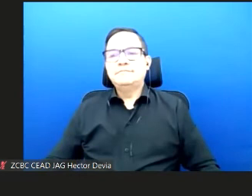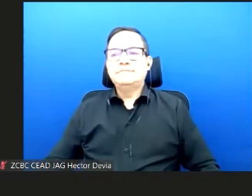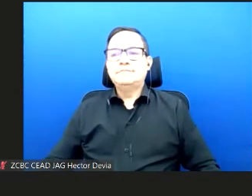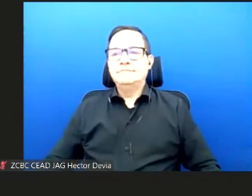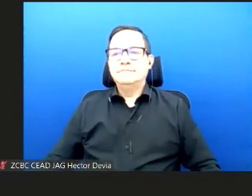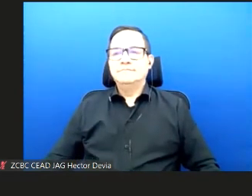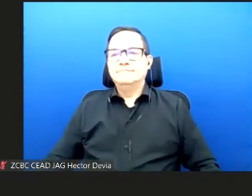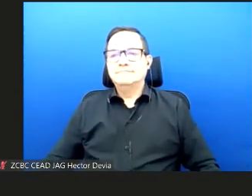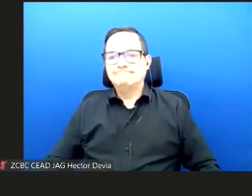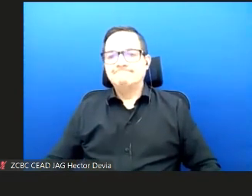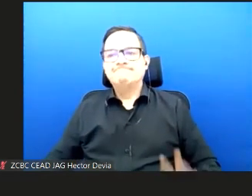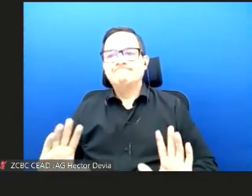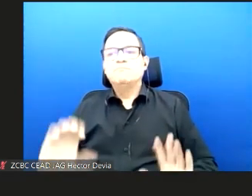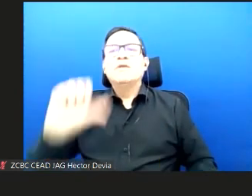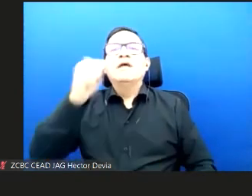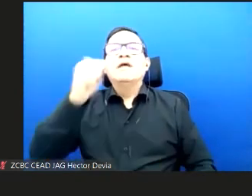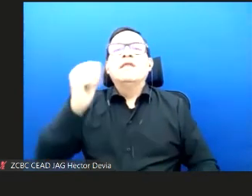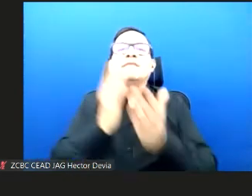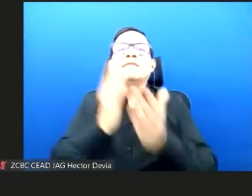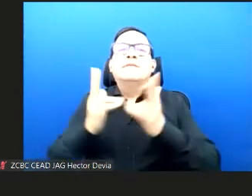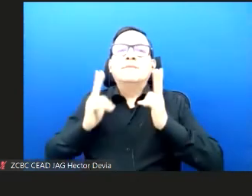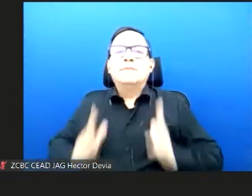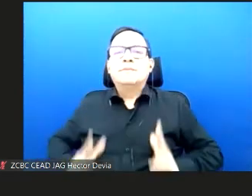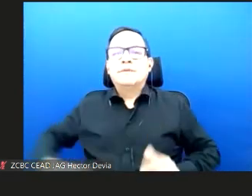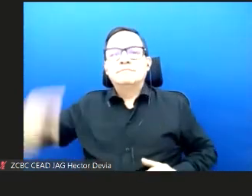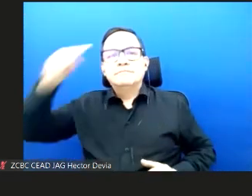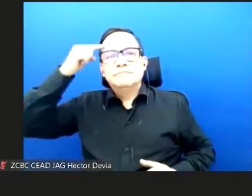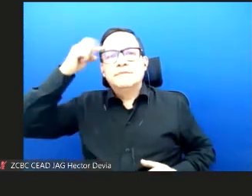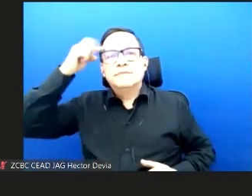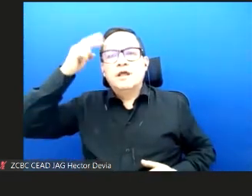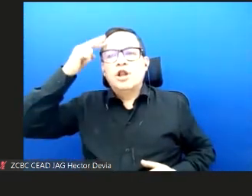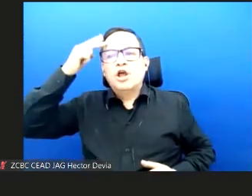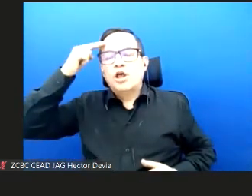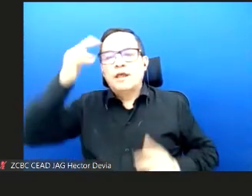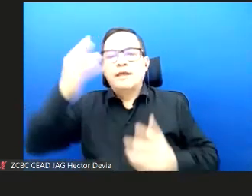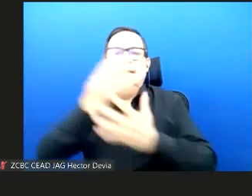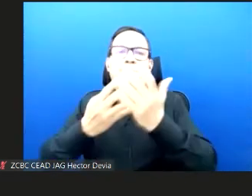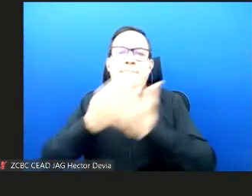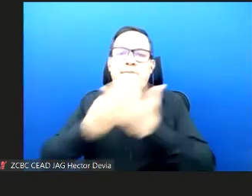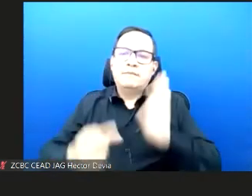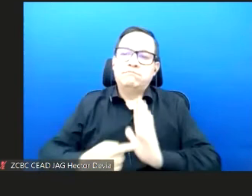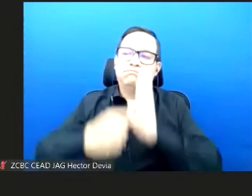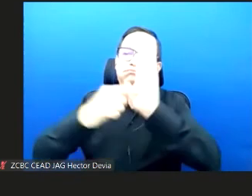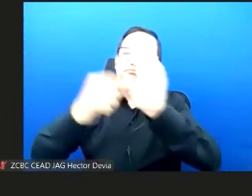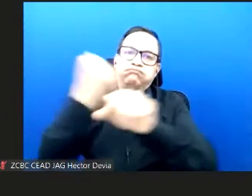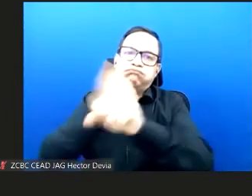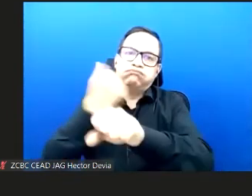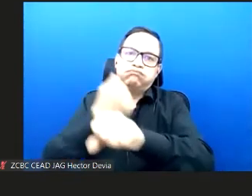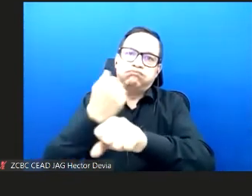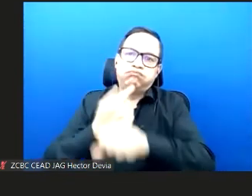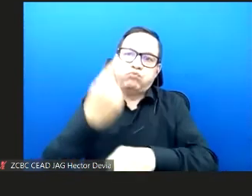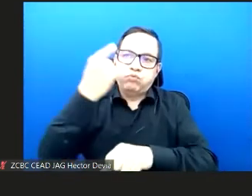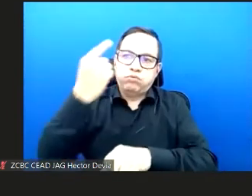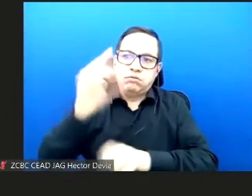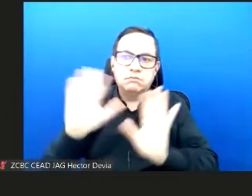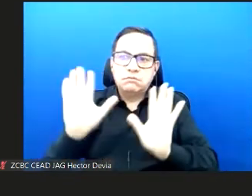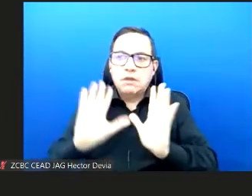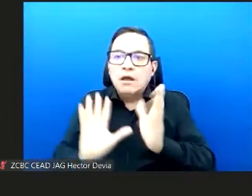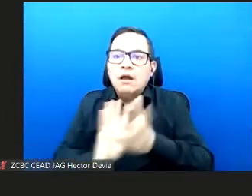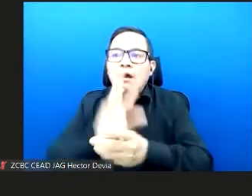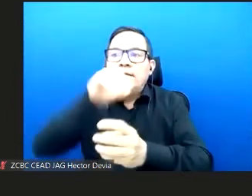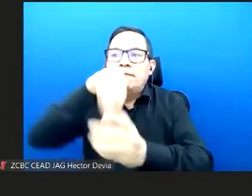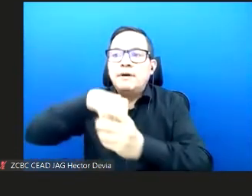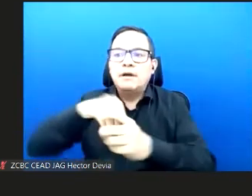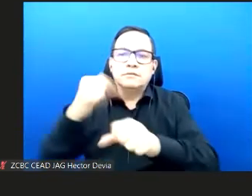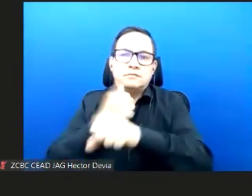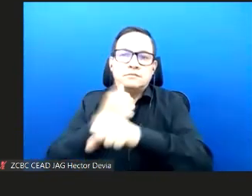¿Listo? 10 estudiantes del curso de Lógica Matemática que presentaron la tarea 1, sin incluir a los estudiantes que presentaron las